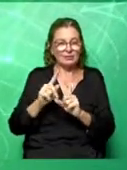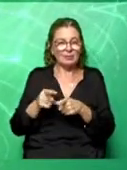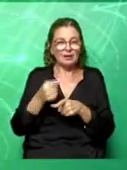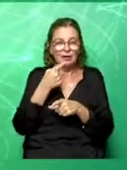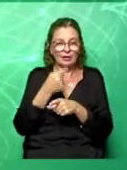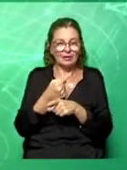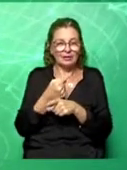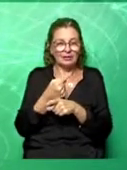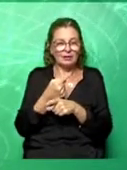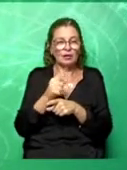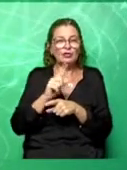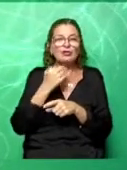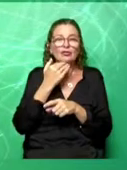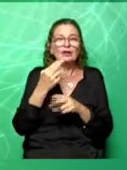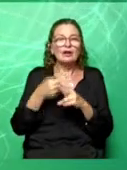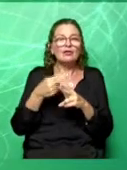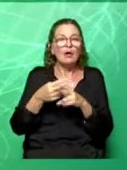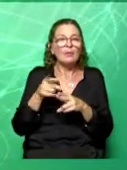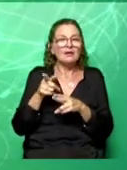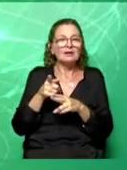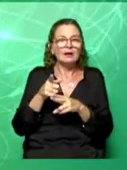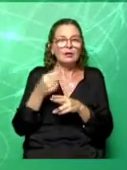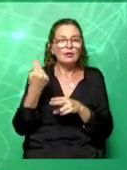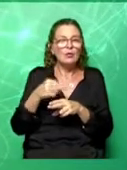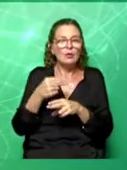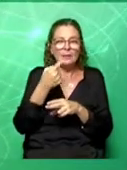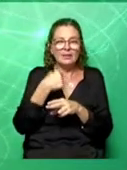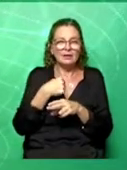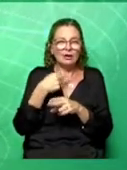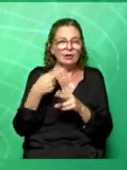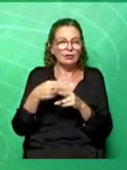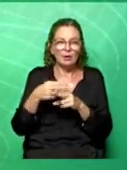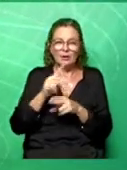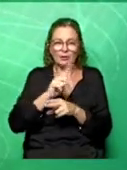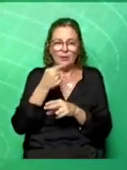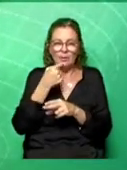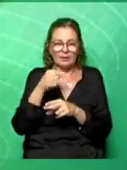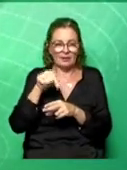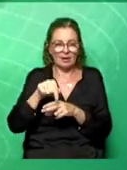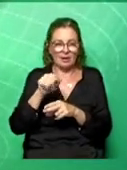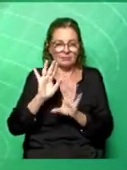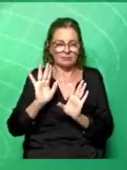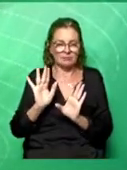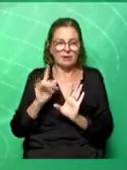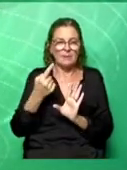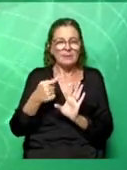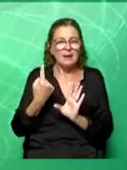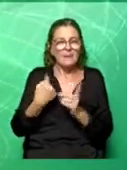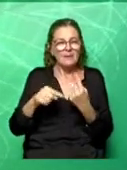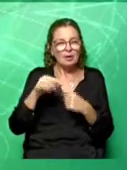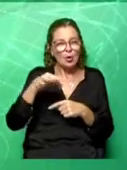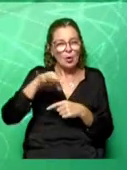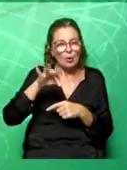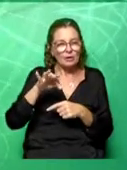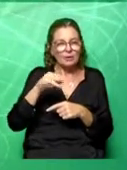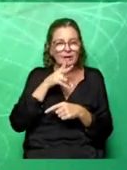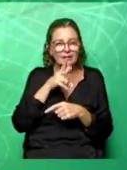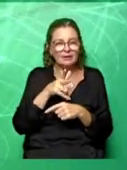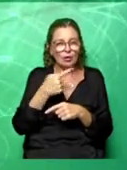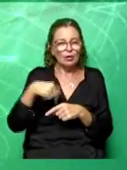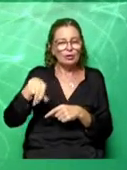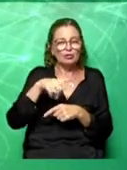dice. No sé el nombre de ellas, no sé nada, porque nunca me dijo. No importa, tampoco lo vamos a decir acá. Pero lo único que pido es justicia para mi hijo, para el